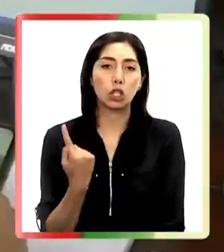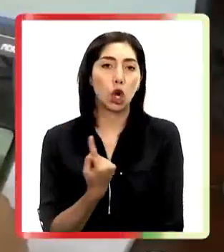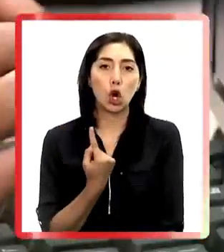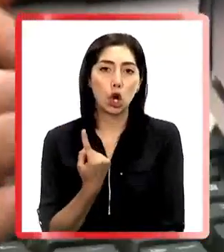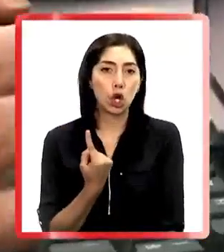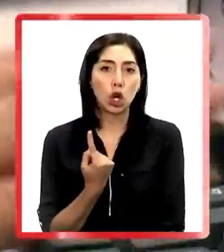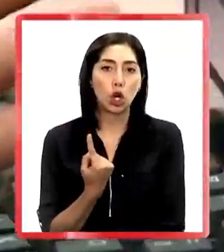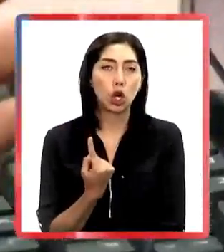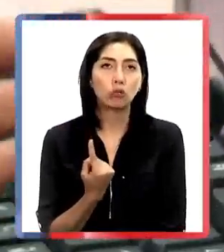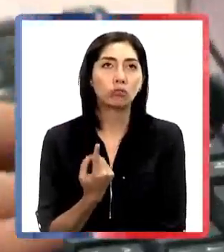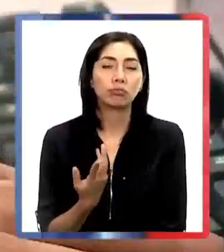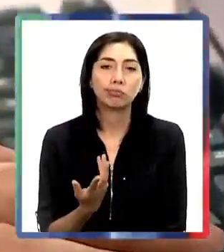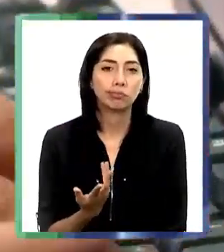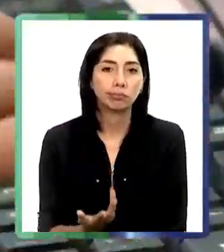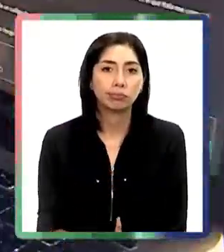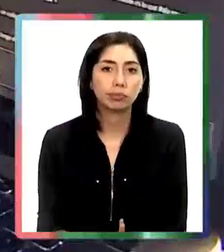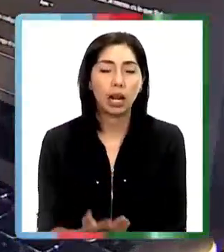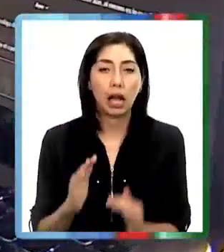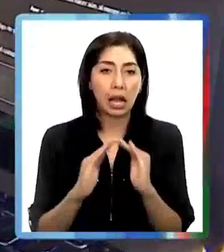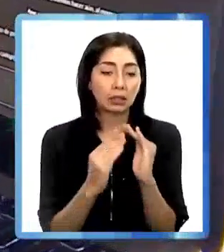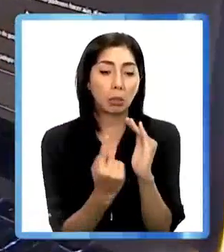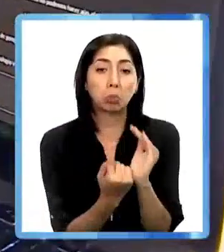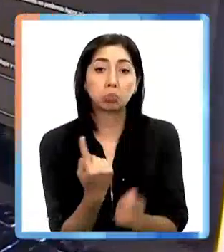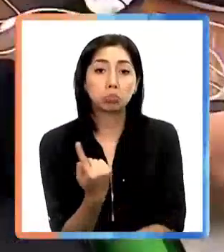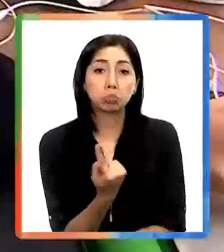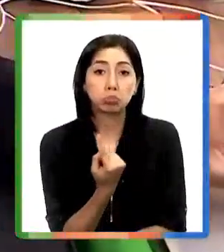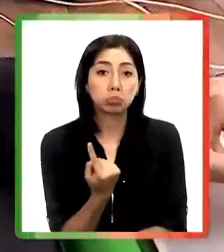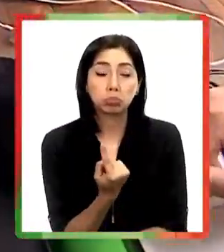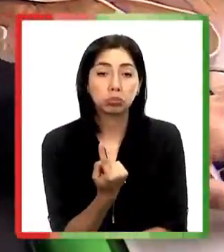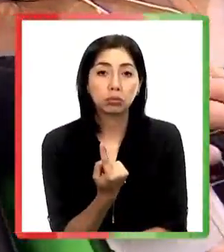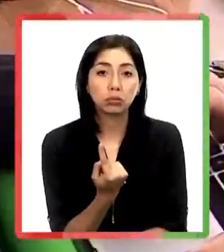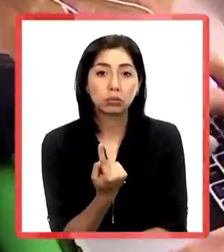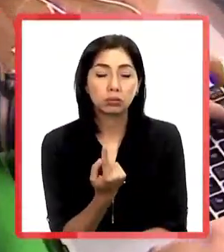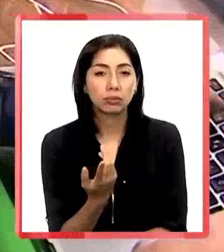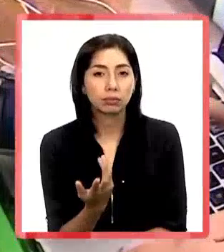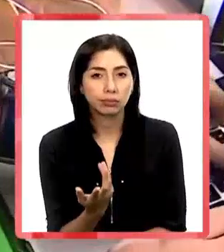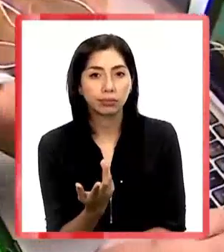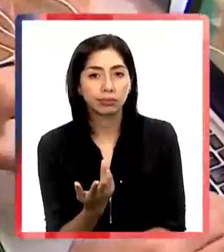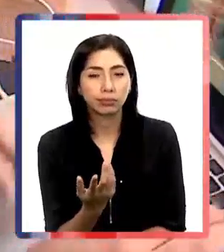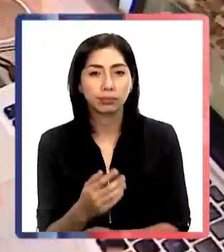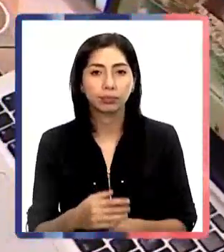o con poco otras personas en su casa, el mantener